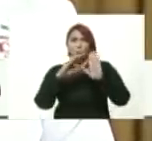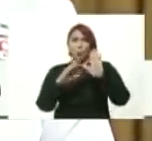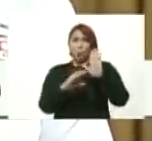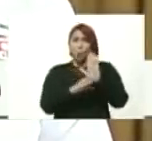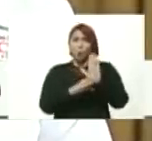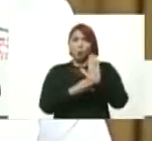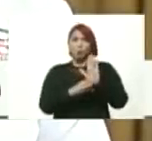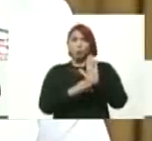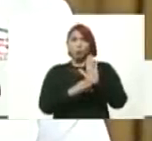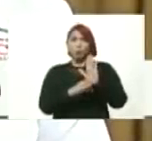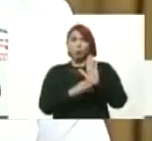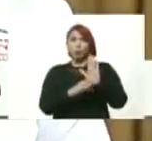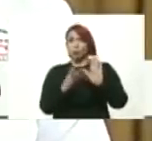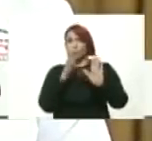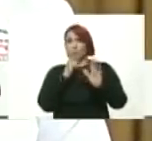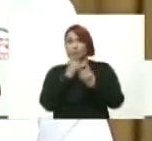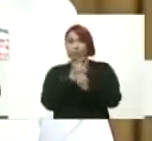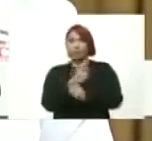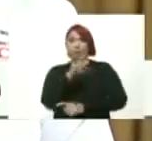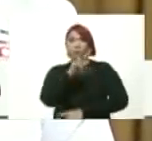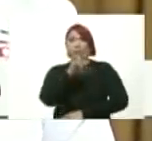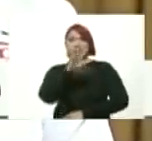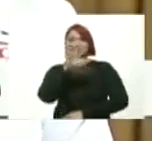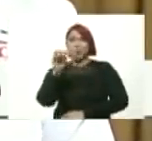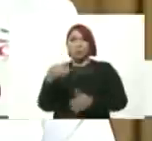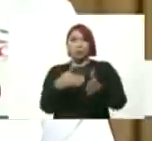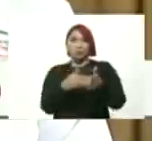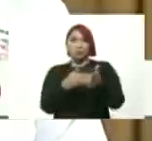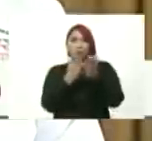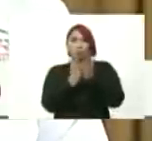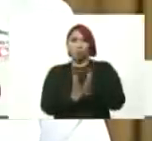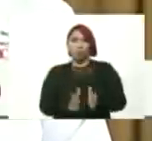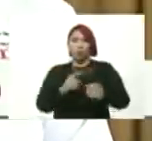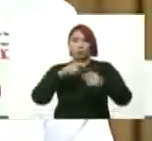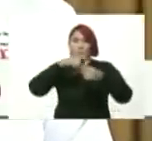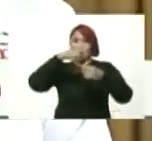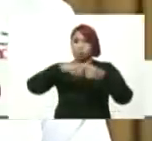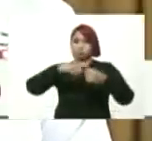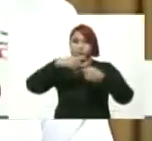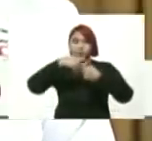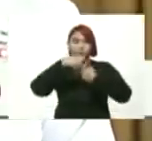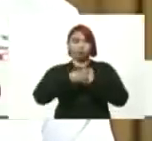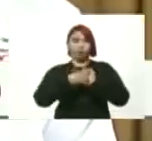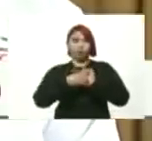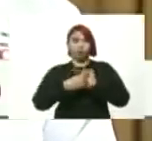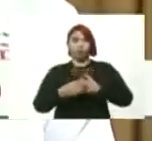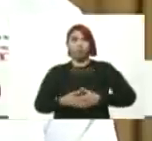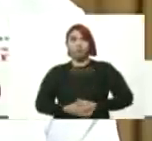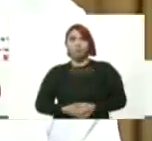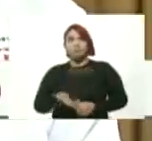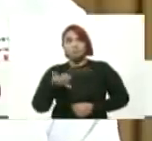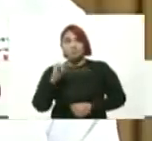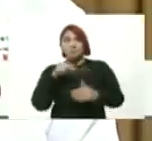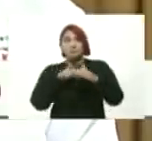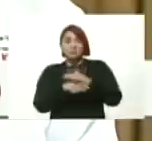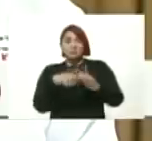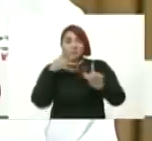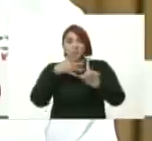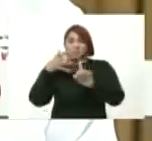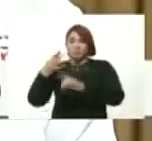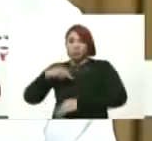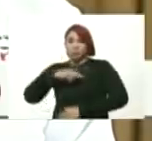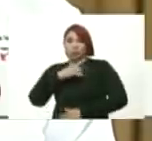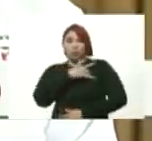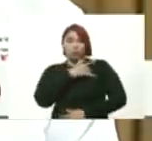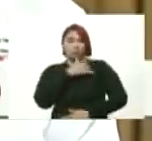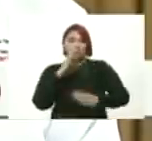títulos 250.000 estudiantes hoy presidentes incluyendo los esfuerzos no conducentes a títulos están formándose en nuestra universidad